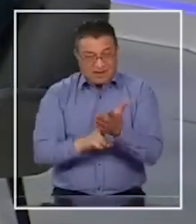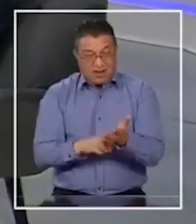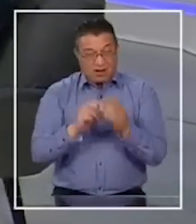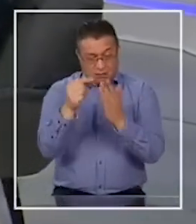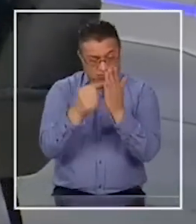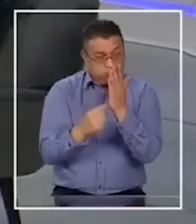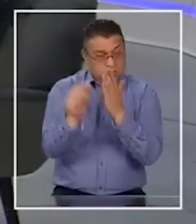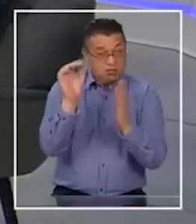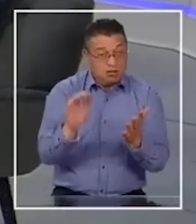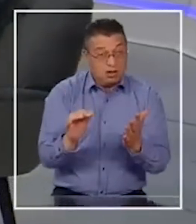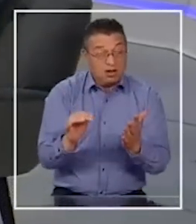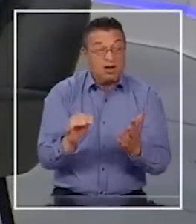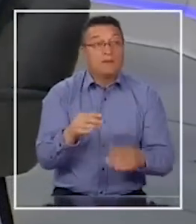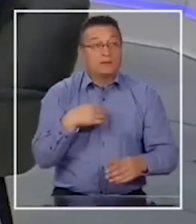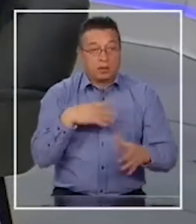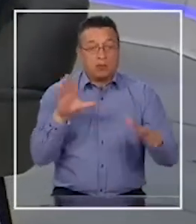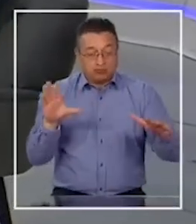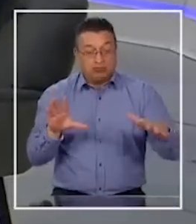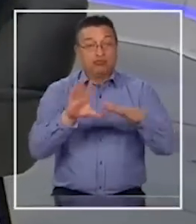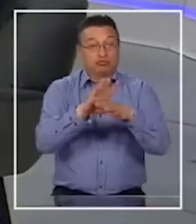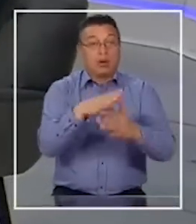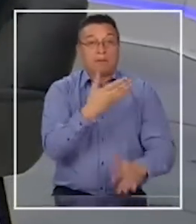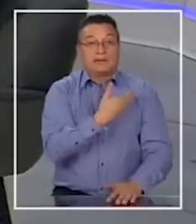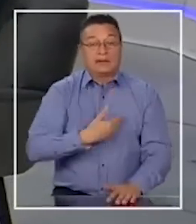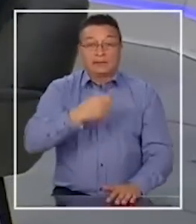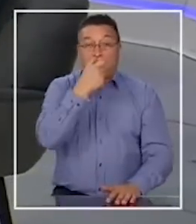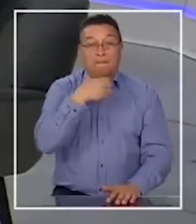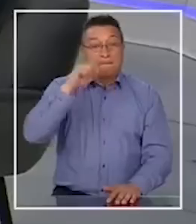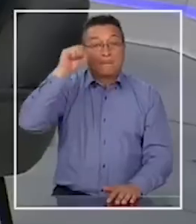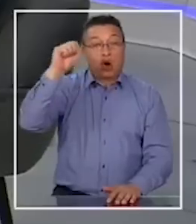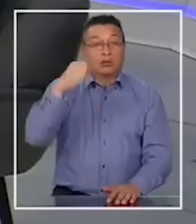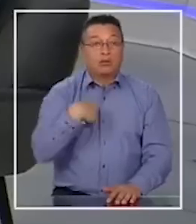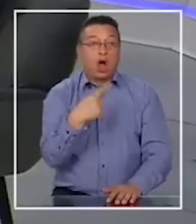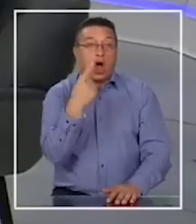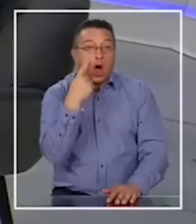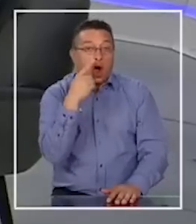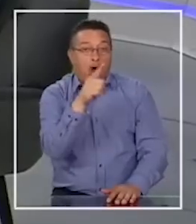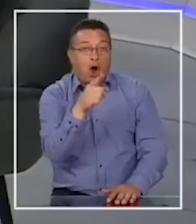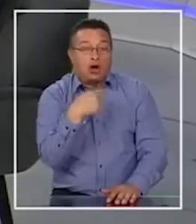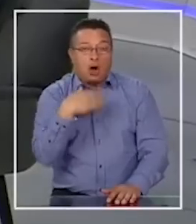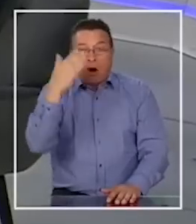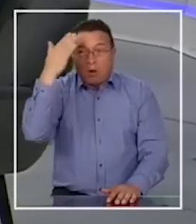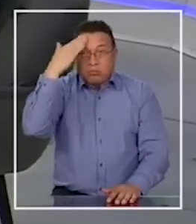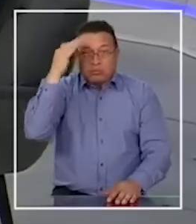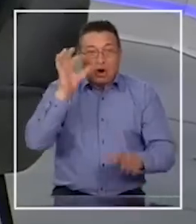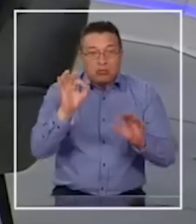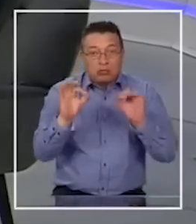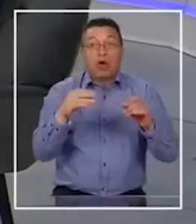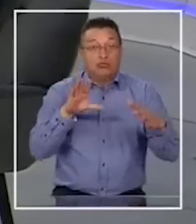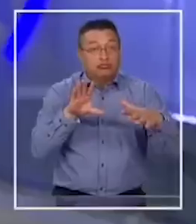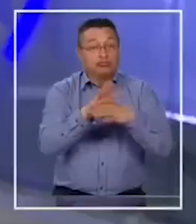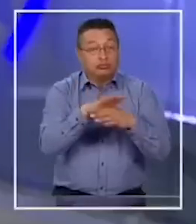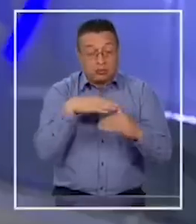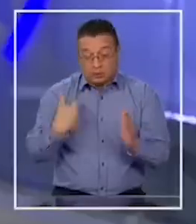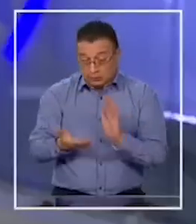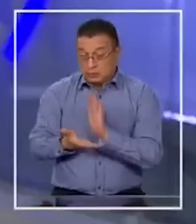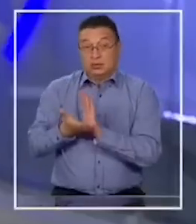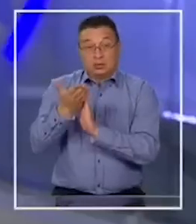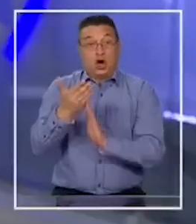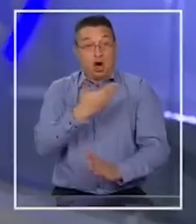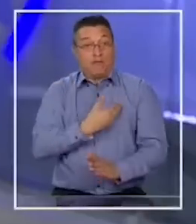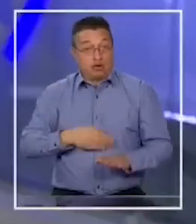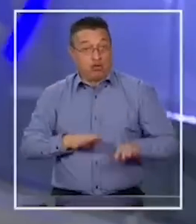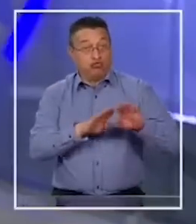efectivo juntémonos con el presente que yo tengo tanto ojo para lo popular y ayudemos al gobierno que le suba los números